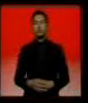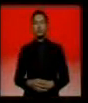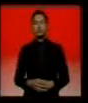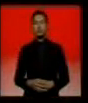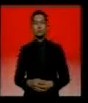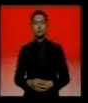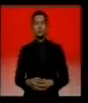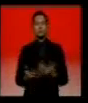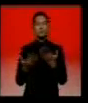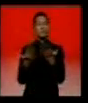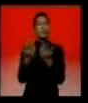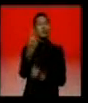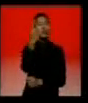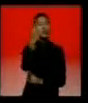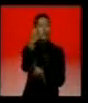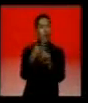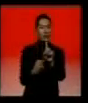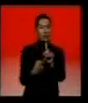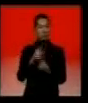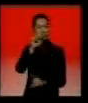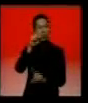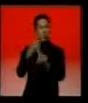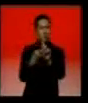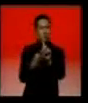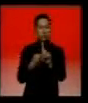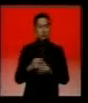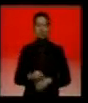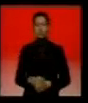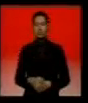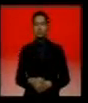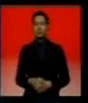Hace exactamente un mes.